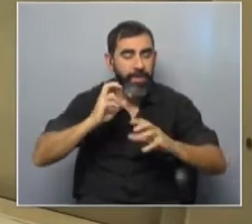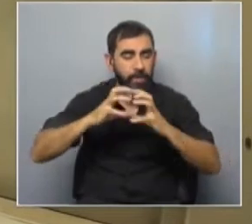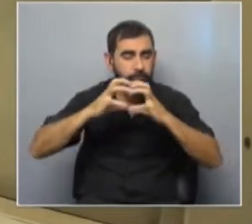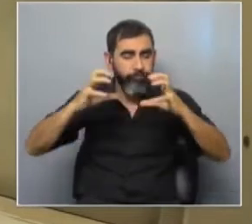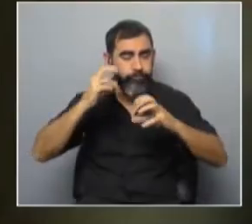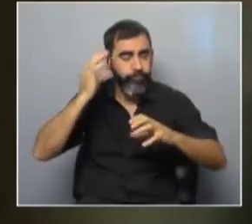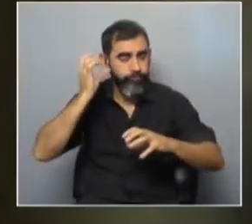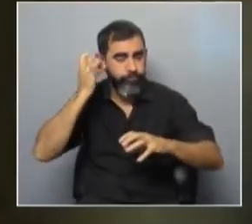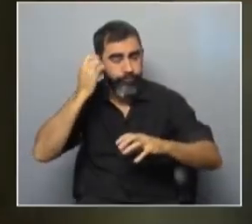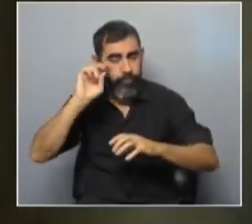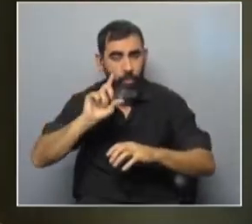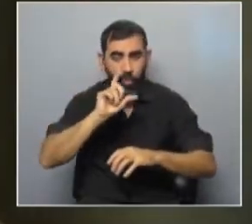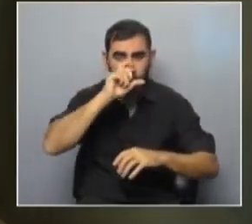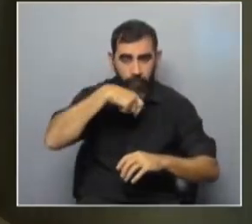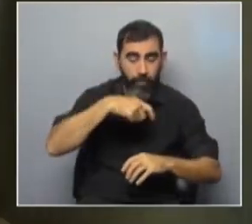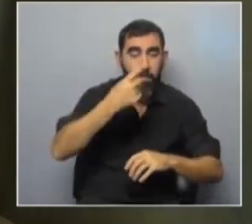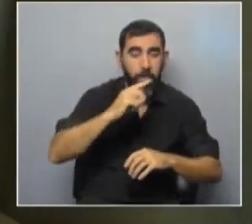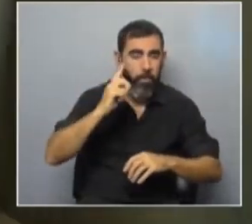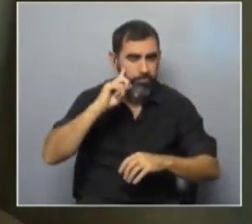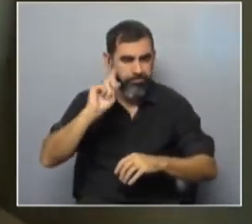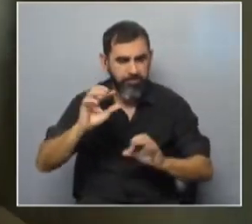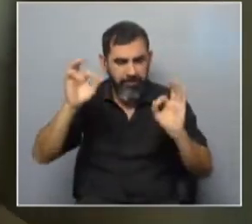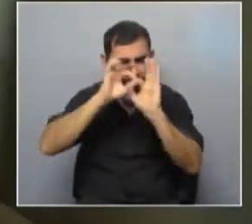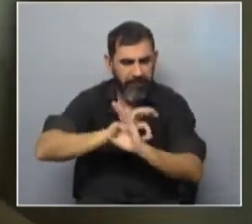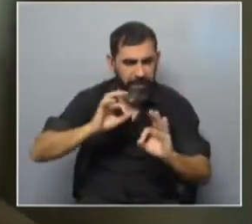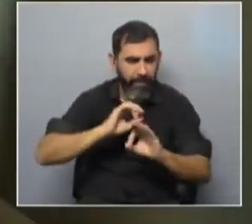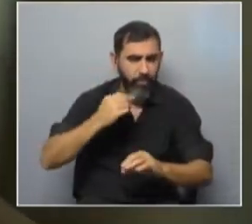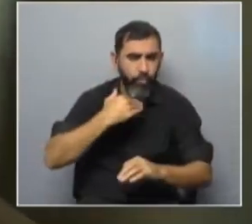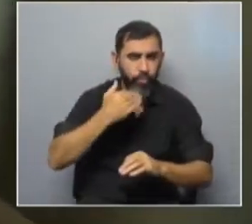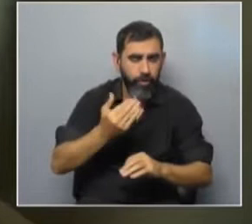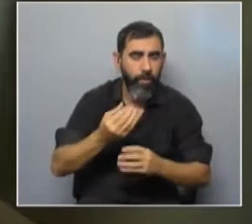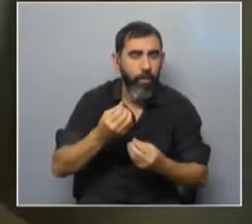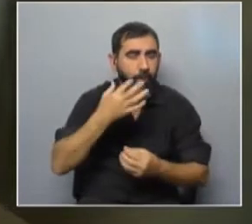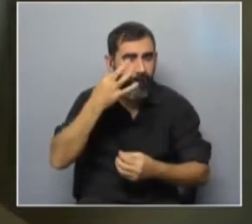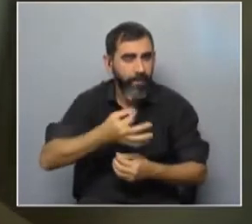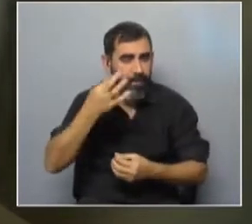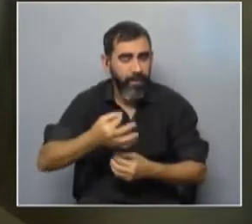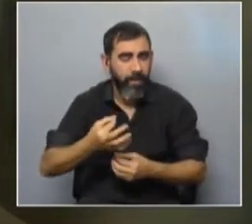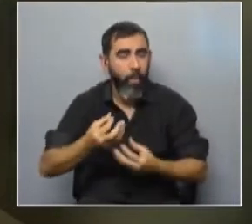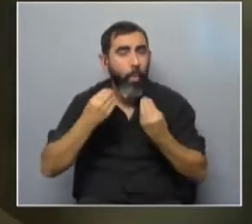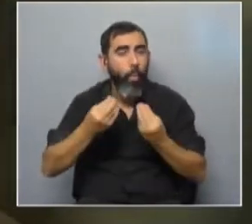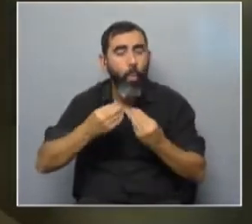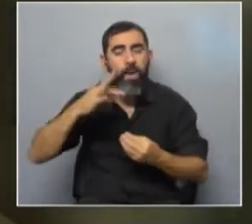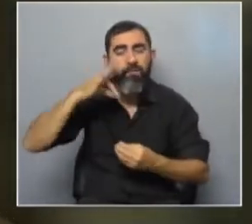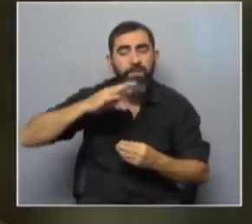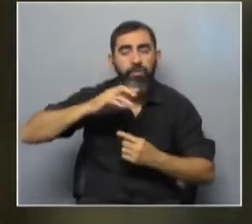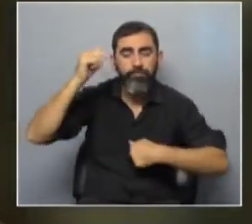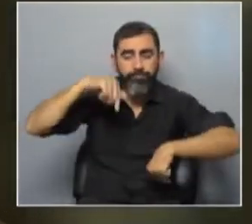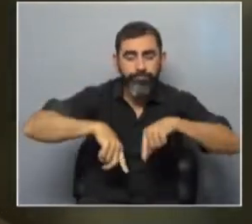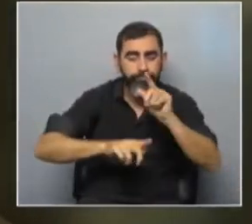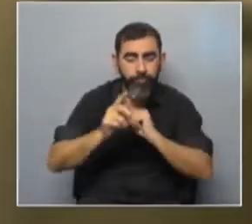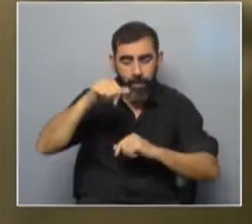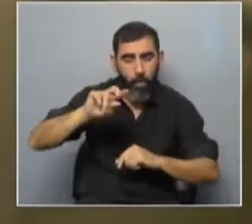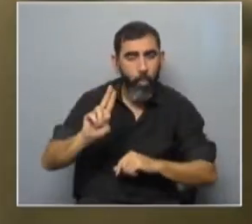en Montevideo. Pero después se desconocía ampliamente cuáles son en realidad los enterovirus que circulan en nuestro